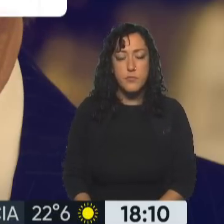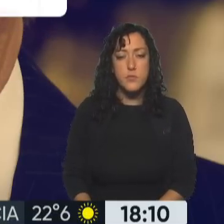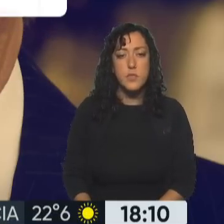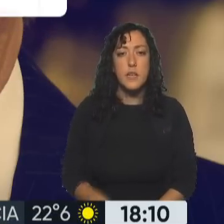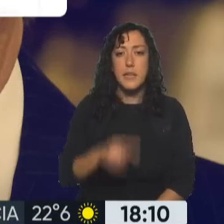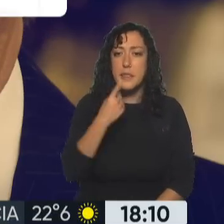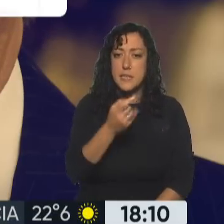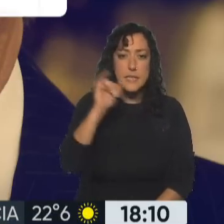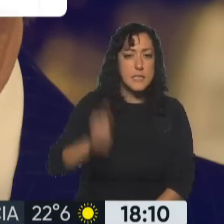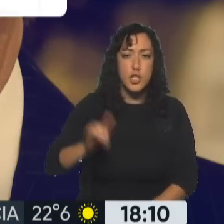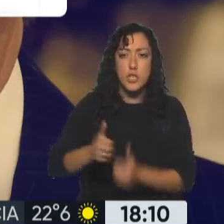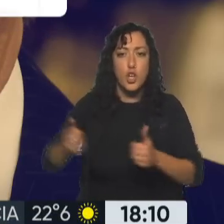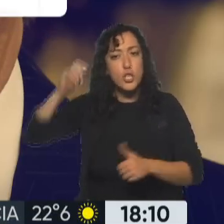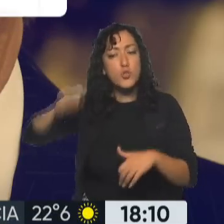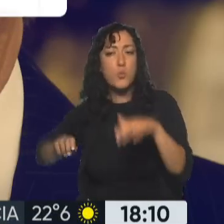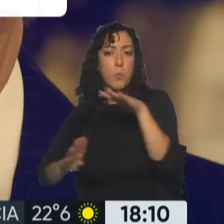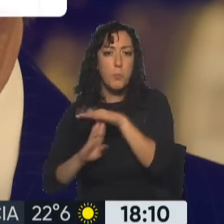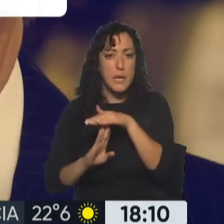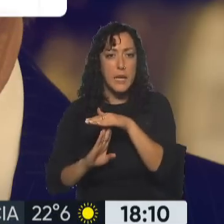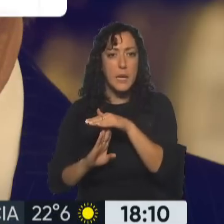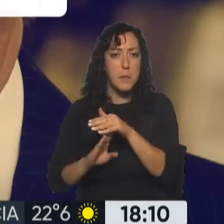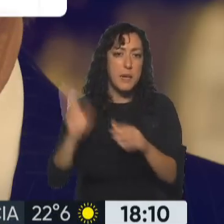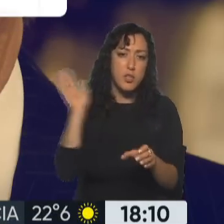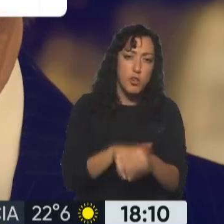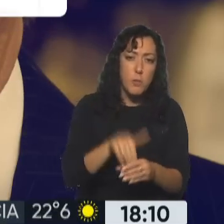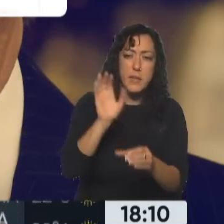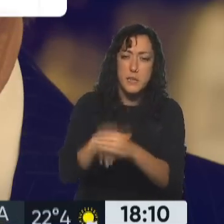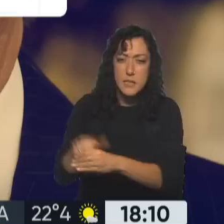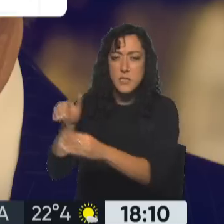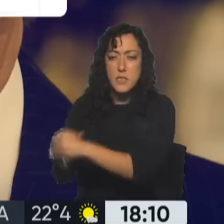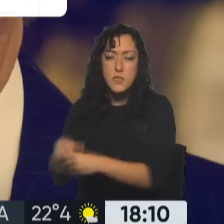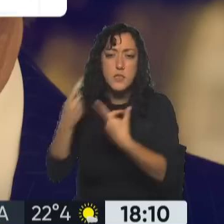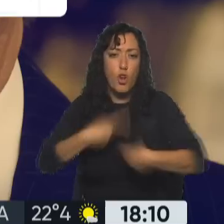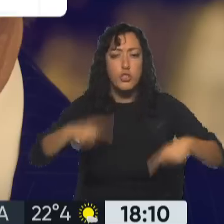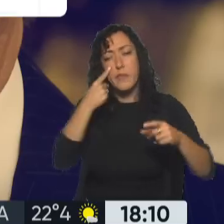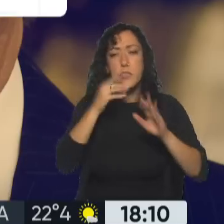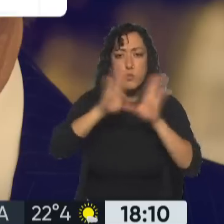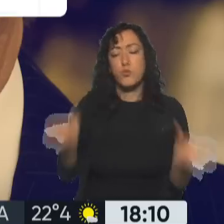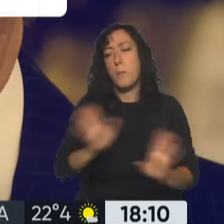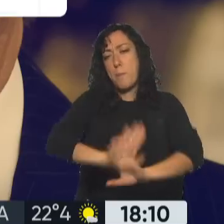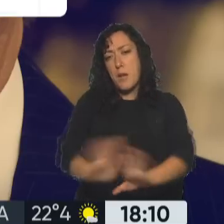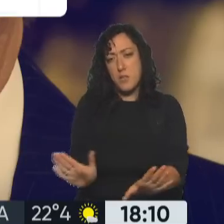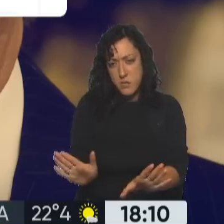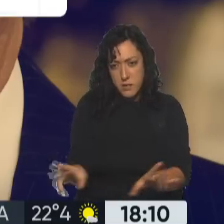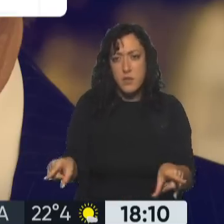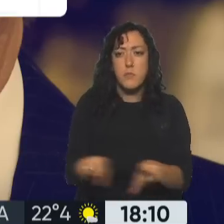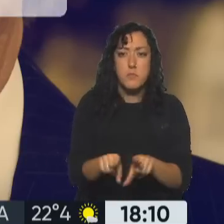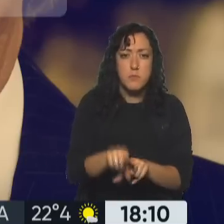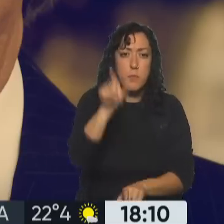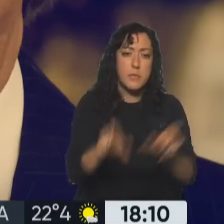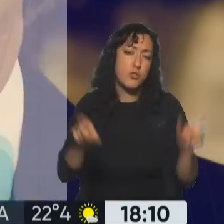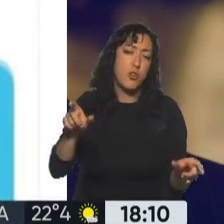Es imperioso que la Corte Suprema de Justicia de la Nación deje de entrometerse en la institucionalidad de las provincias argentinas y deje a la gente